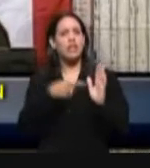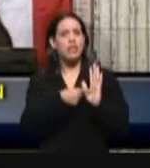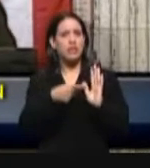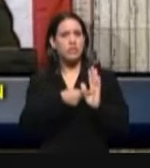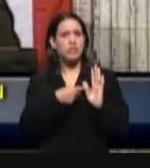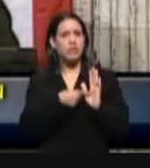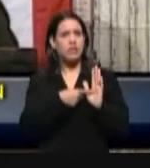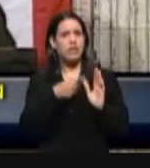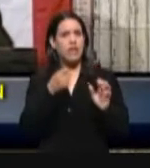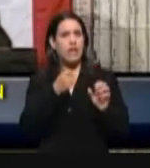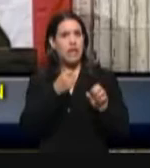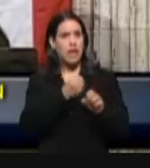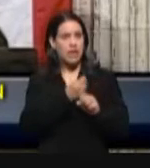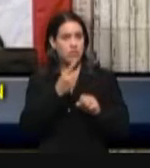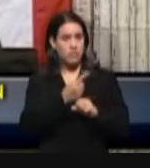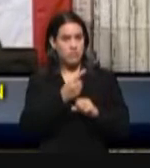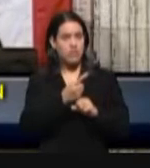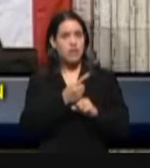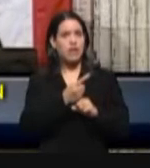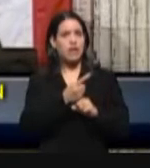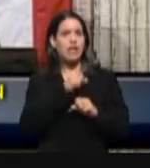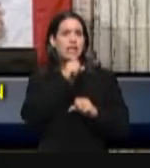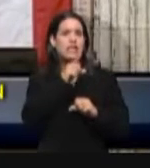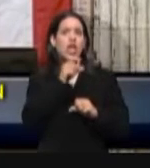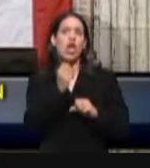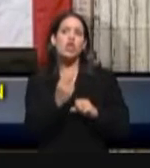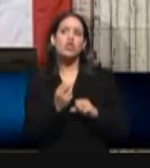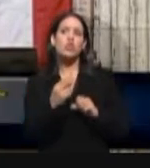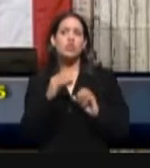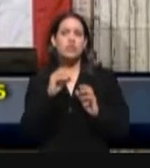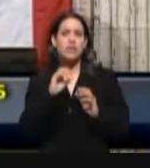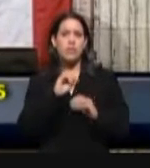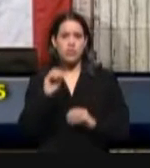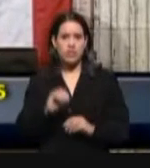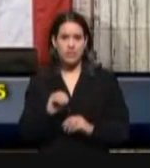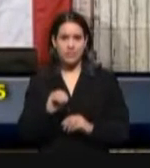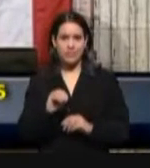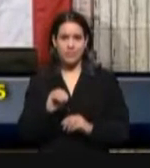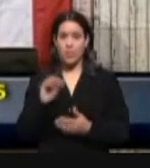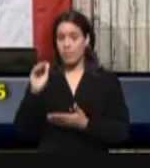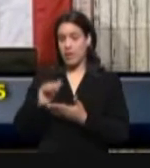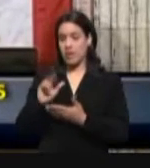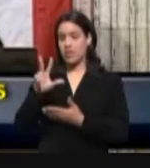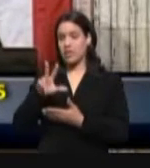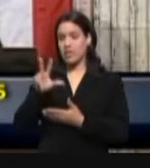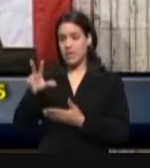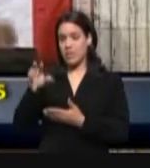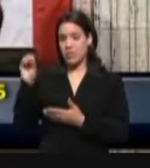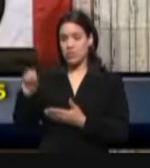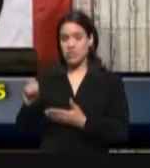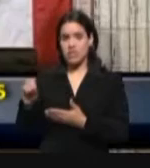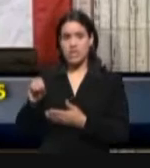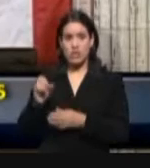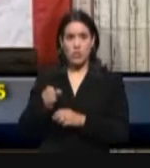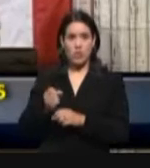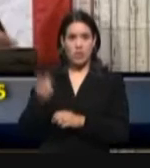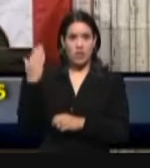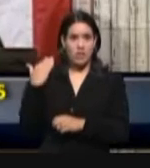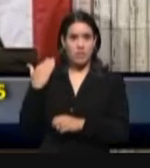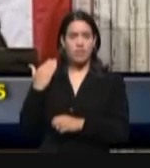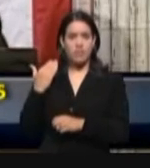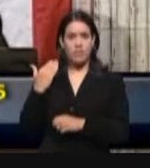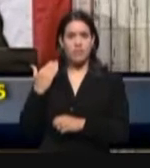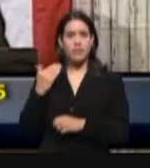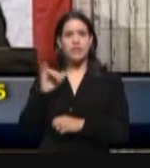será de solo 12%, mucho menor que el déficit de 33% que teníamos en el presupuesto de este año y una enorme